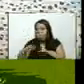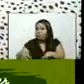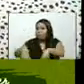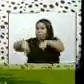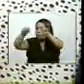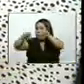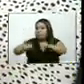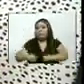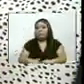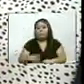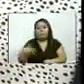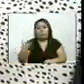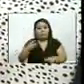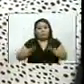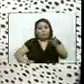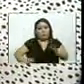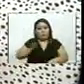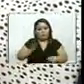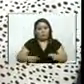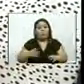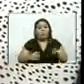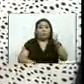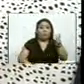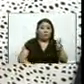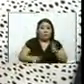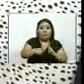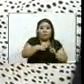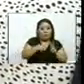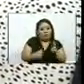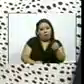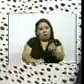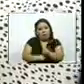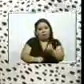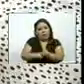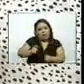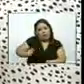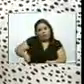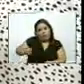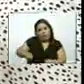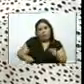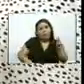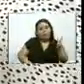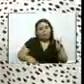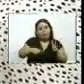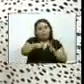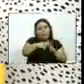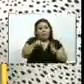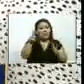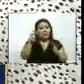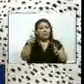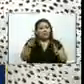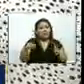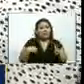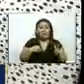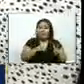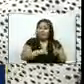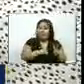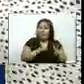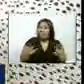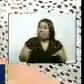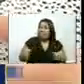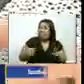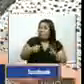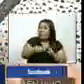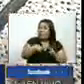indefinida. Nosotros en nuestro juzgado tenemos a dos personas que son colaboradoras judiciales que tienen una situación médica. Lo que sucede